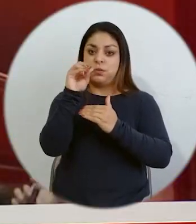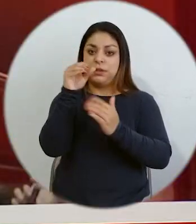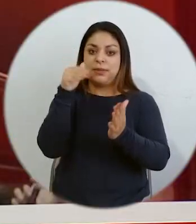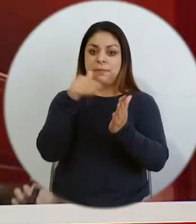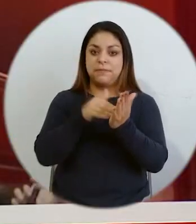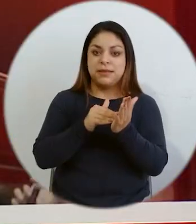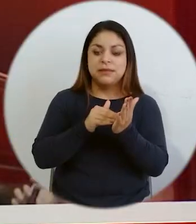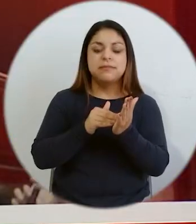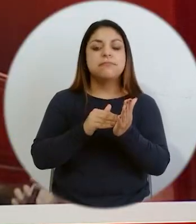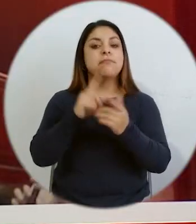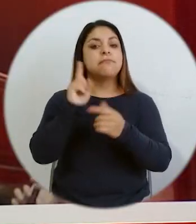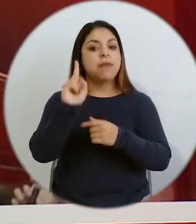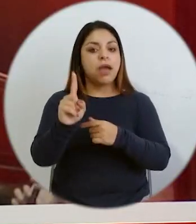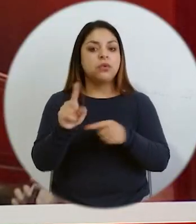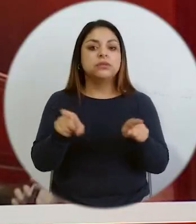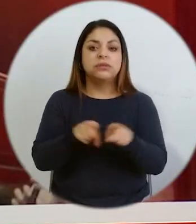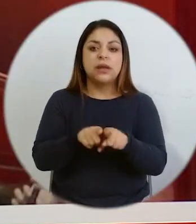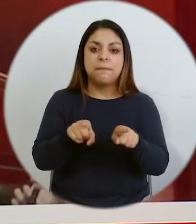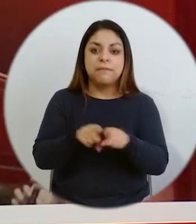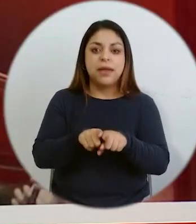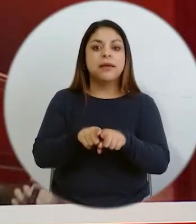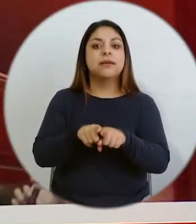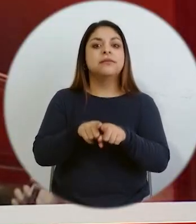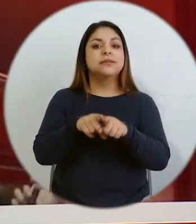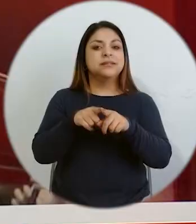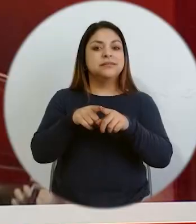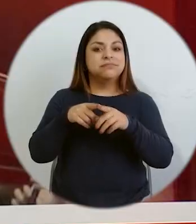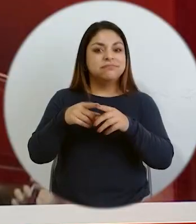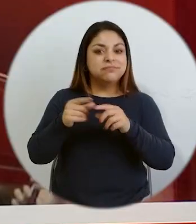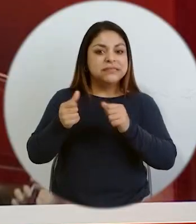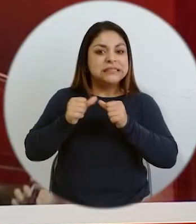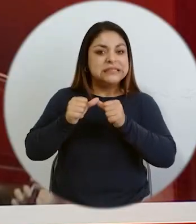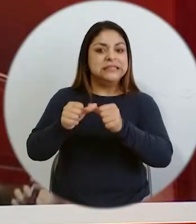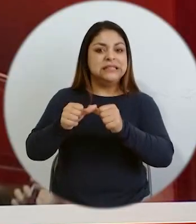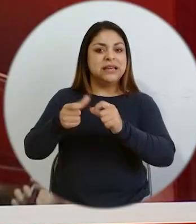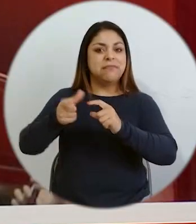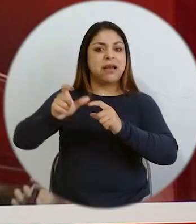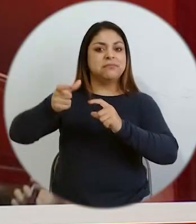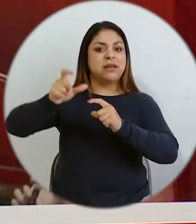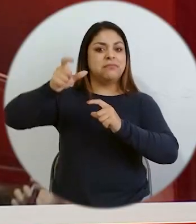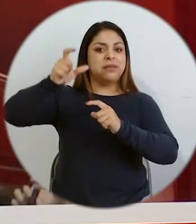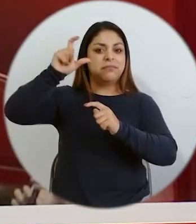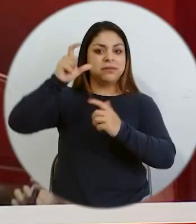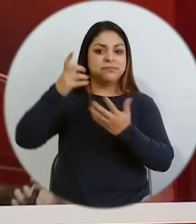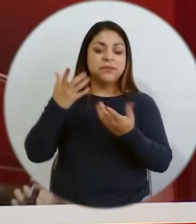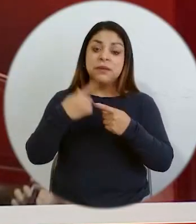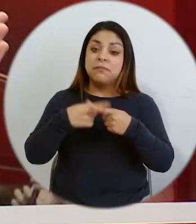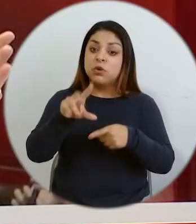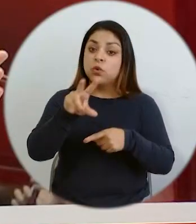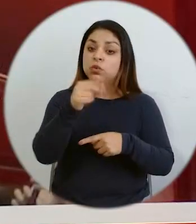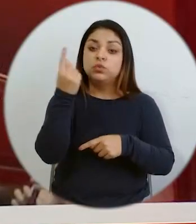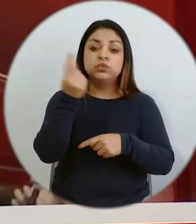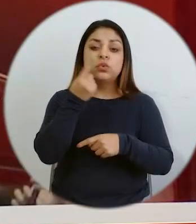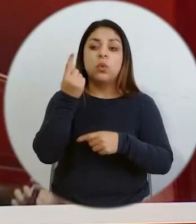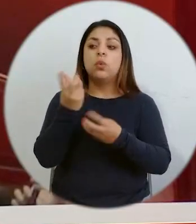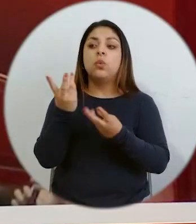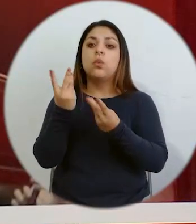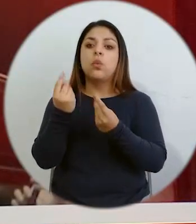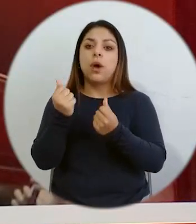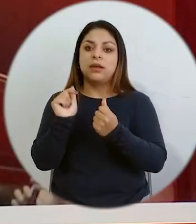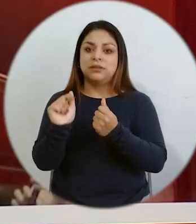experimentando algún grado de crecimiento. Pero no solamente es la cantidad, sino las formas en que ahora